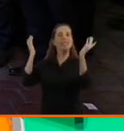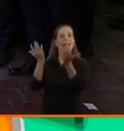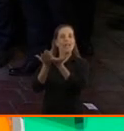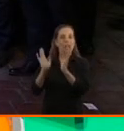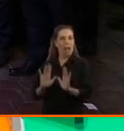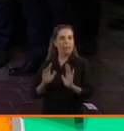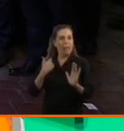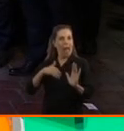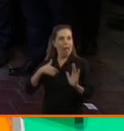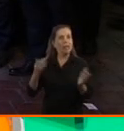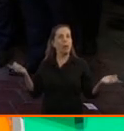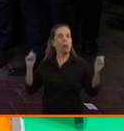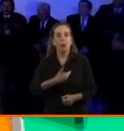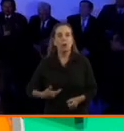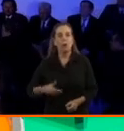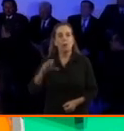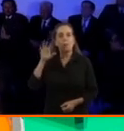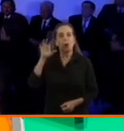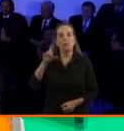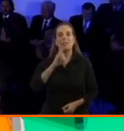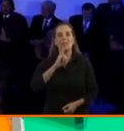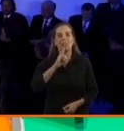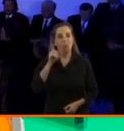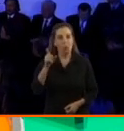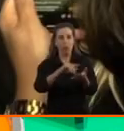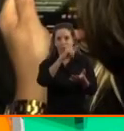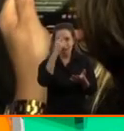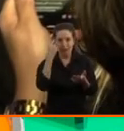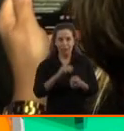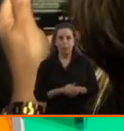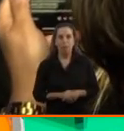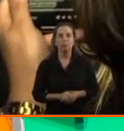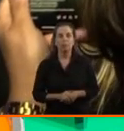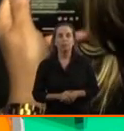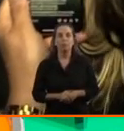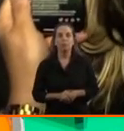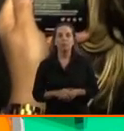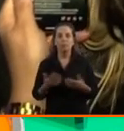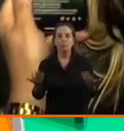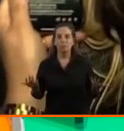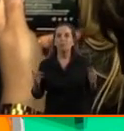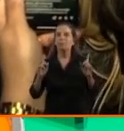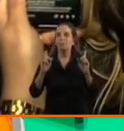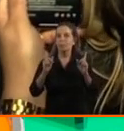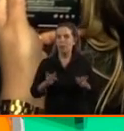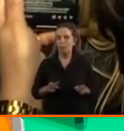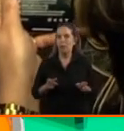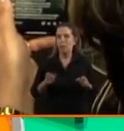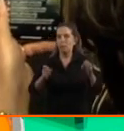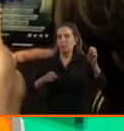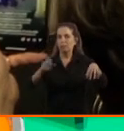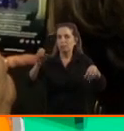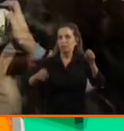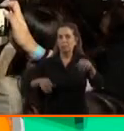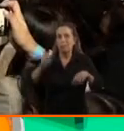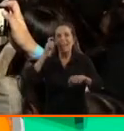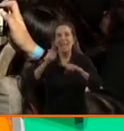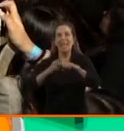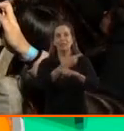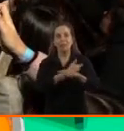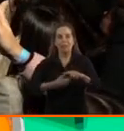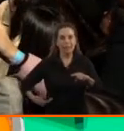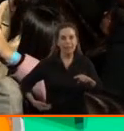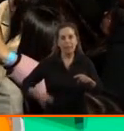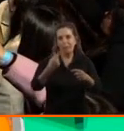en general, justamente porque necesita que le aprueben leyes y llevar adelante sus políticas, todos los gobiernos tienen que negociar de alguna